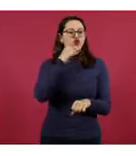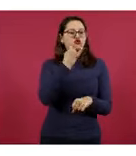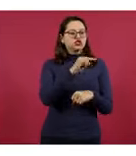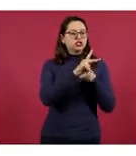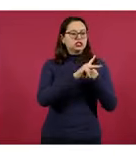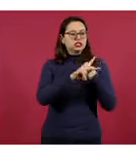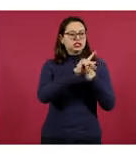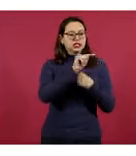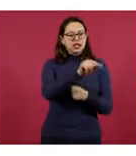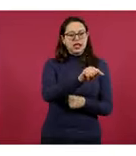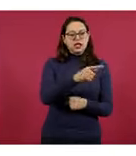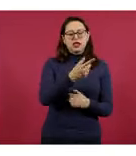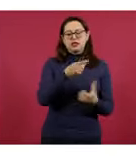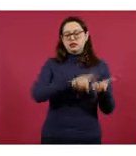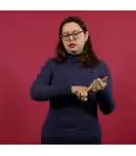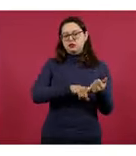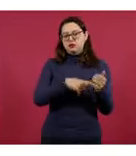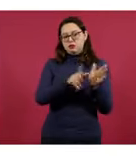de Chile.